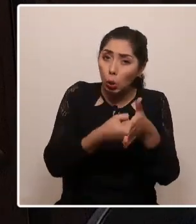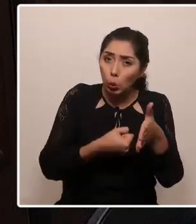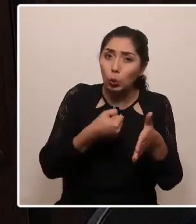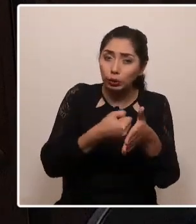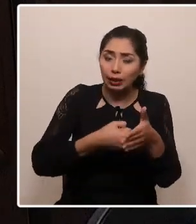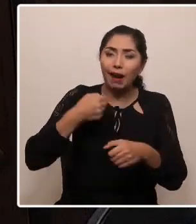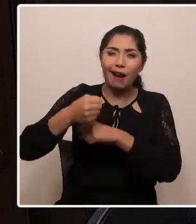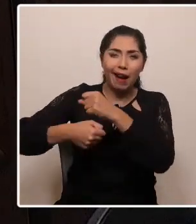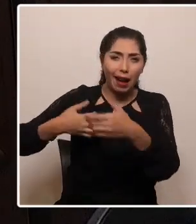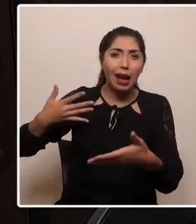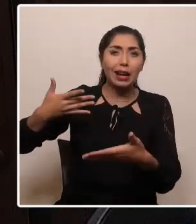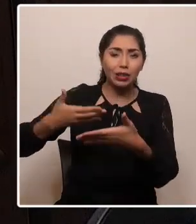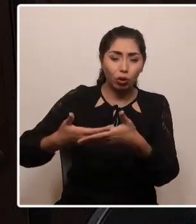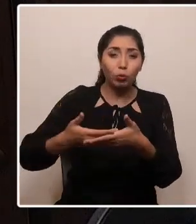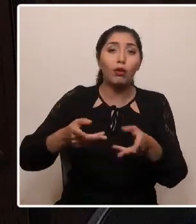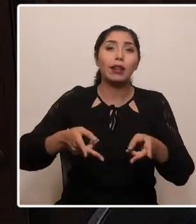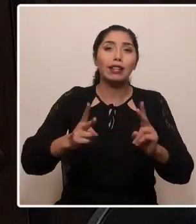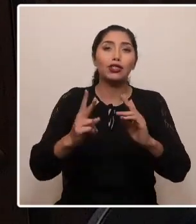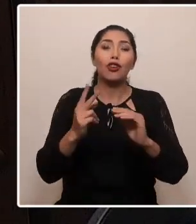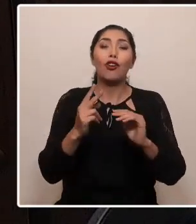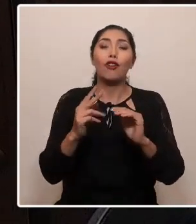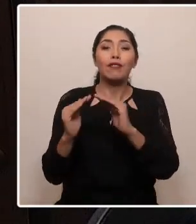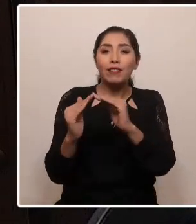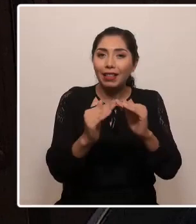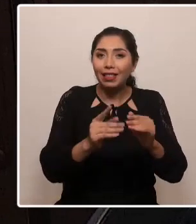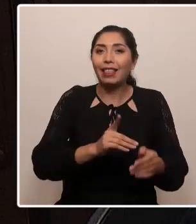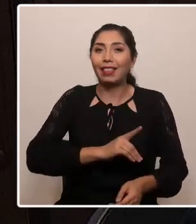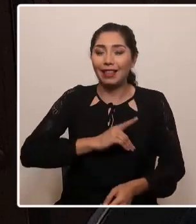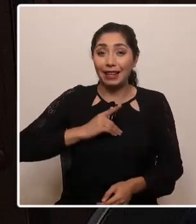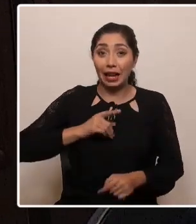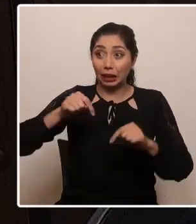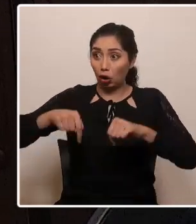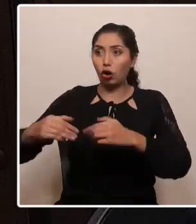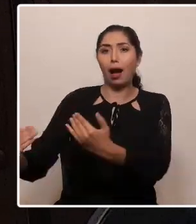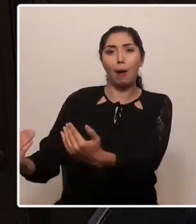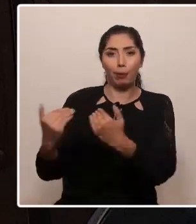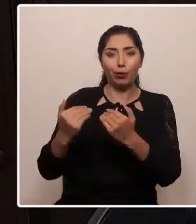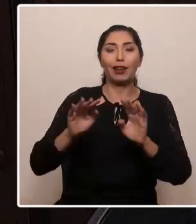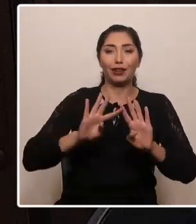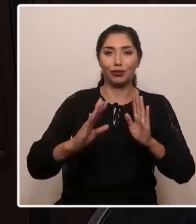por tener el derecho a una vivienda digna y hoy se encuentran apoyando a la Convención Constitucional.